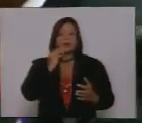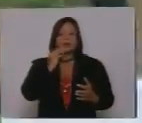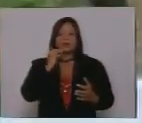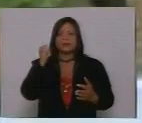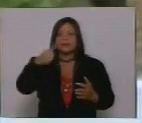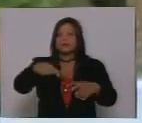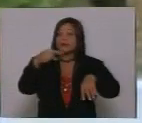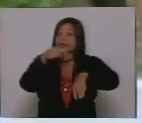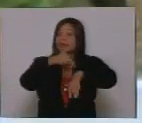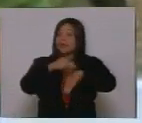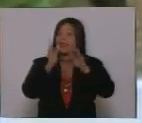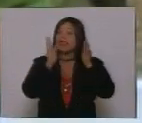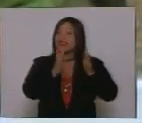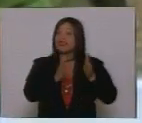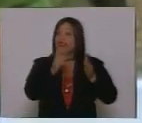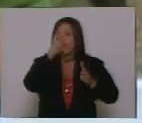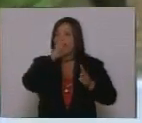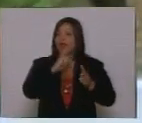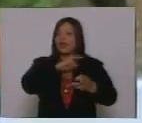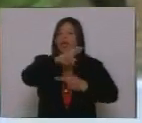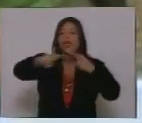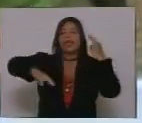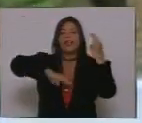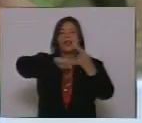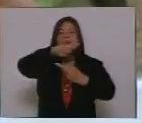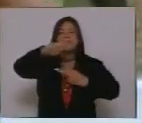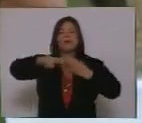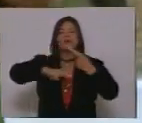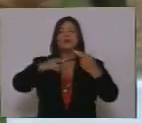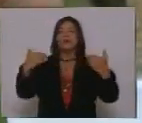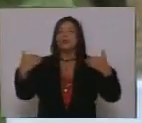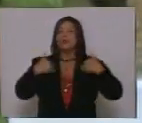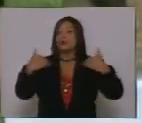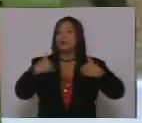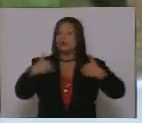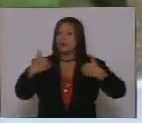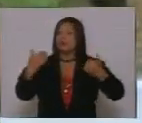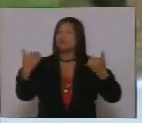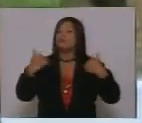la etapa donde la revolución ha sufrido más bajas?